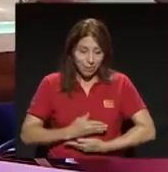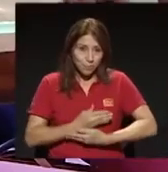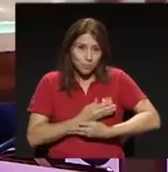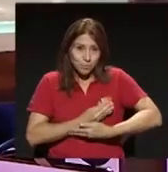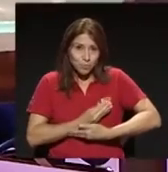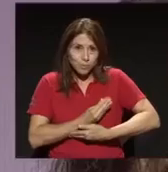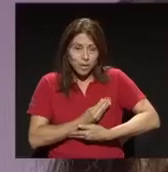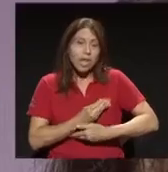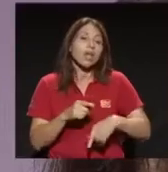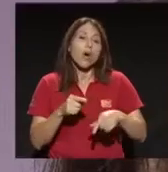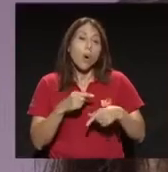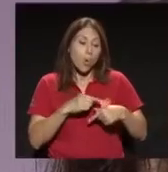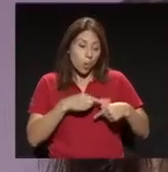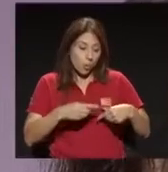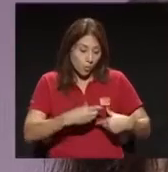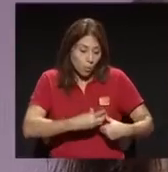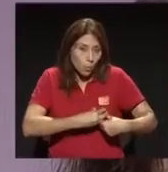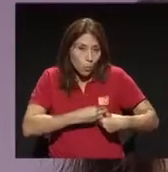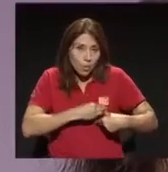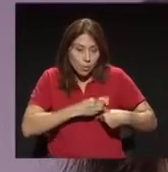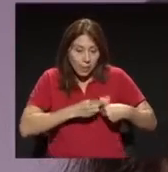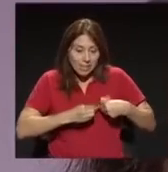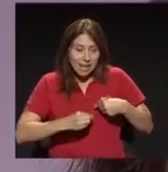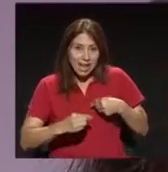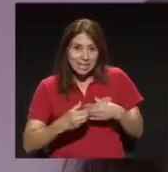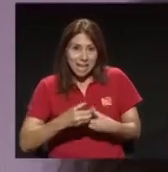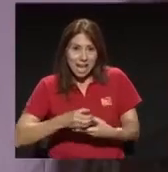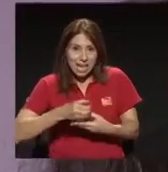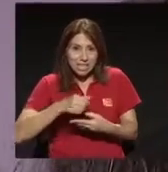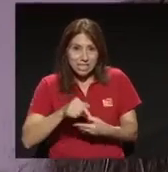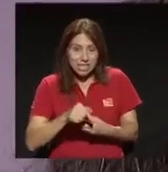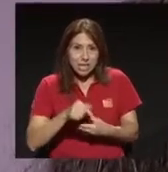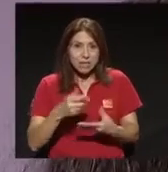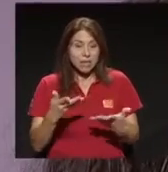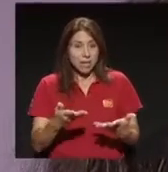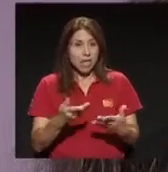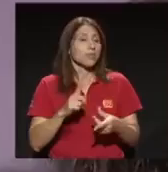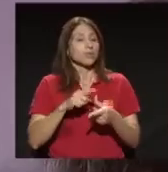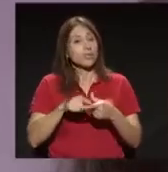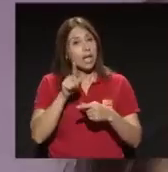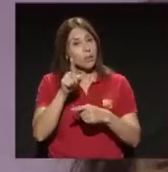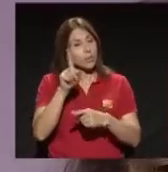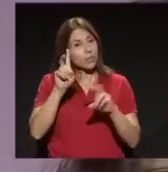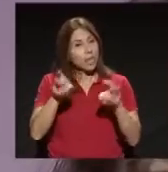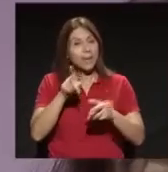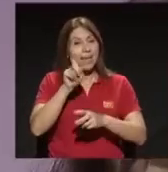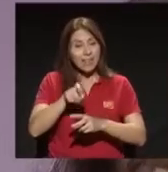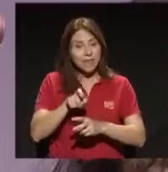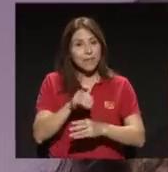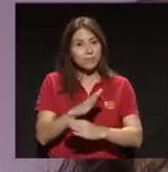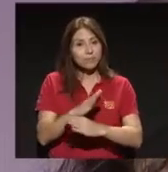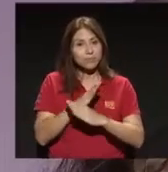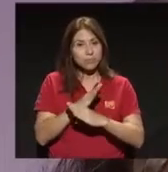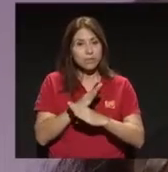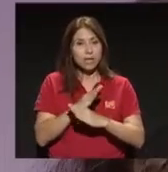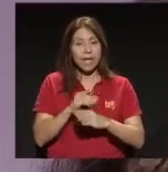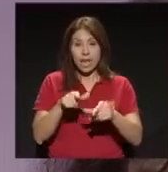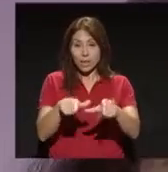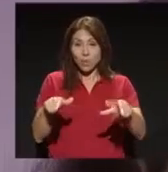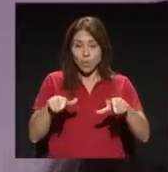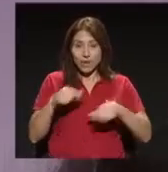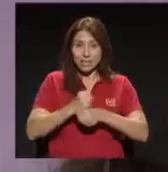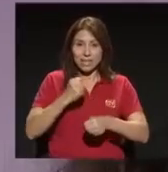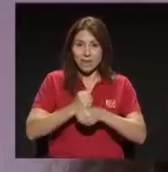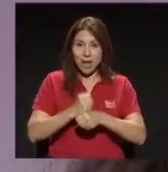es un tema que hay que salvaguardar pero en esto puede ser como más clara en tanto en los espacios de trabajo se está abogando porque los espacios